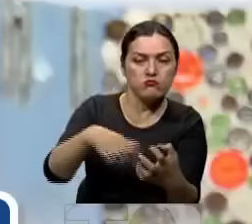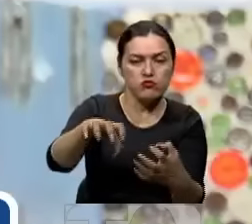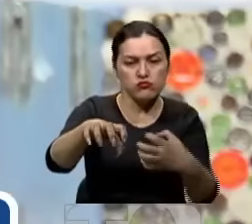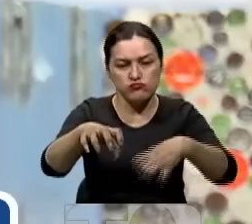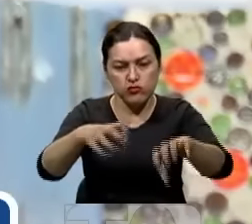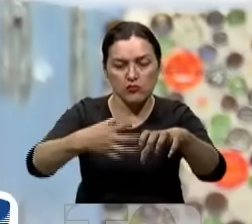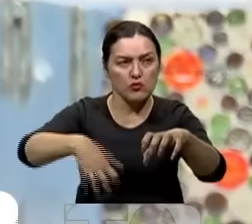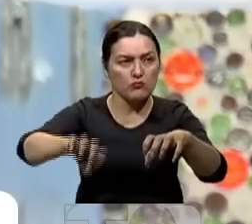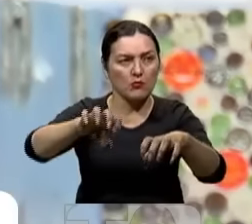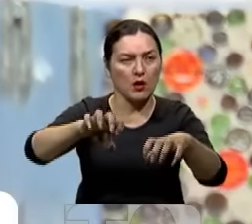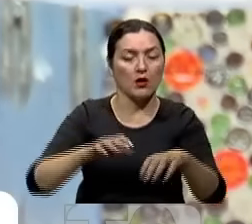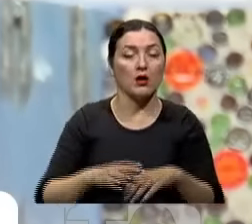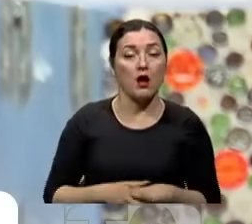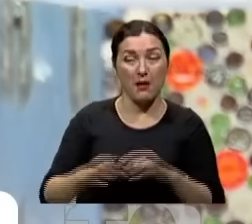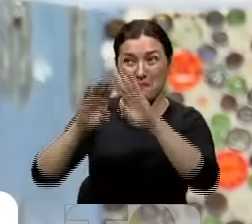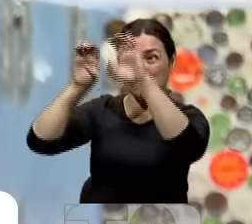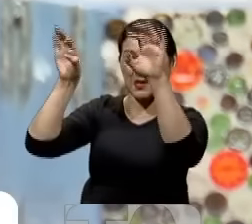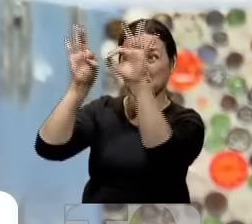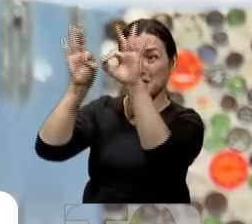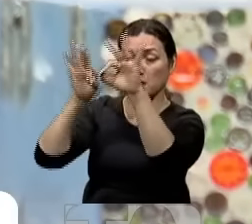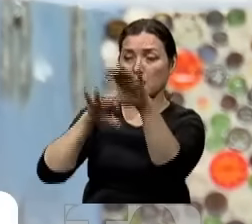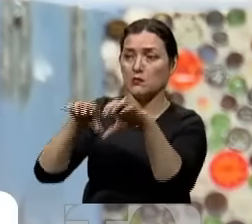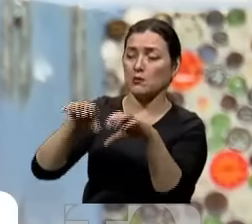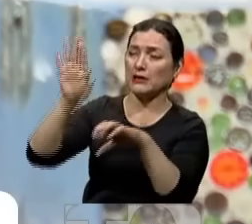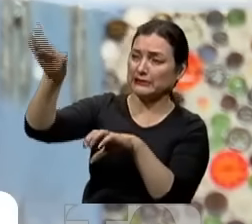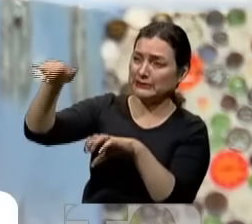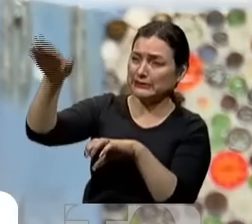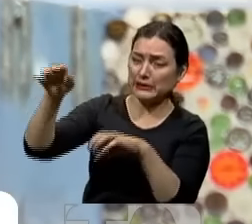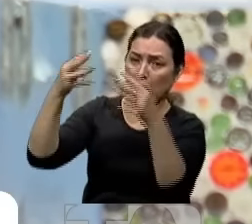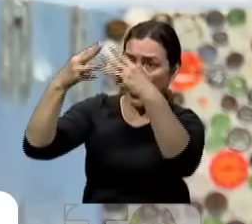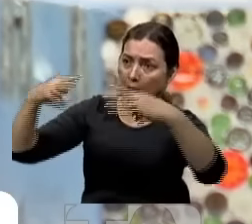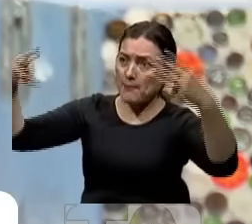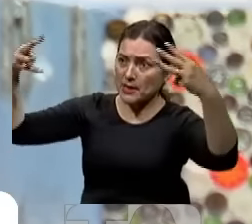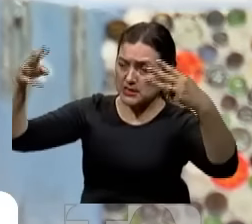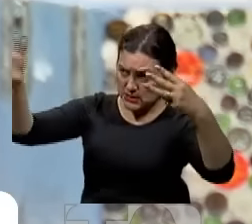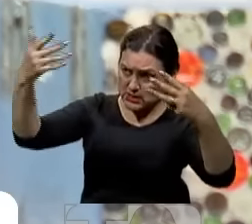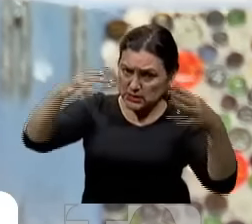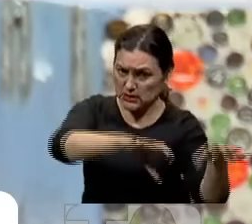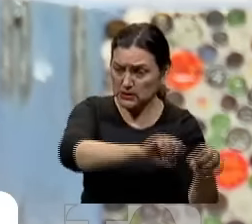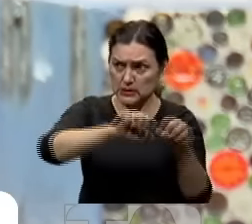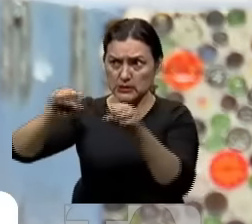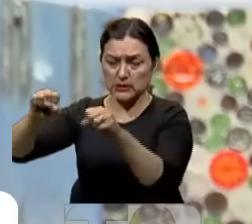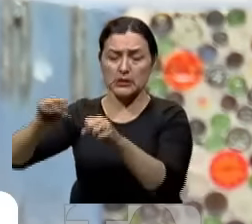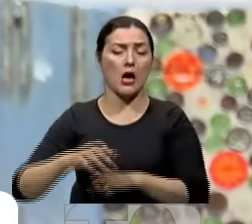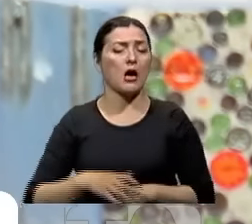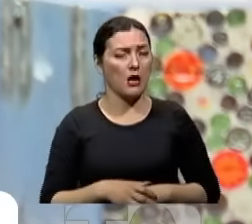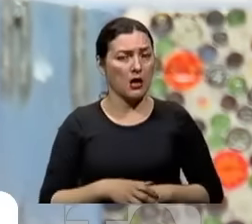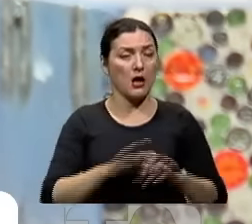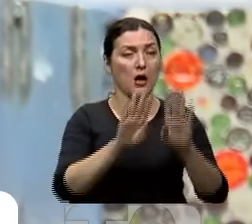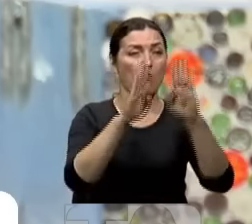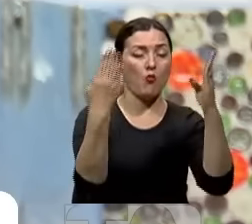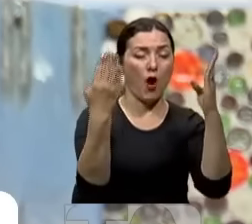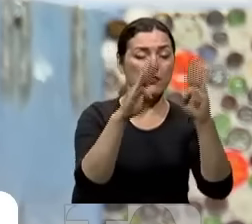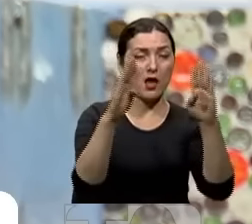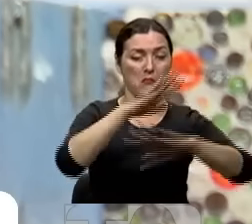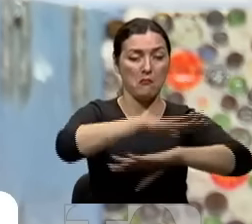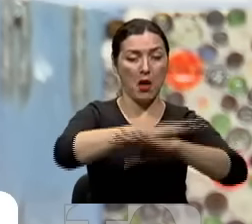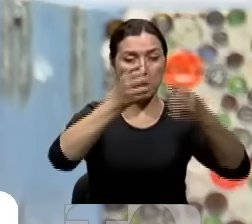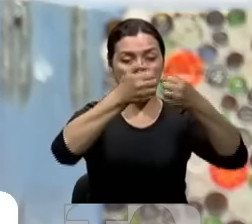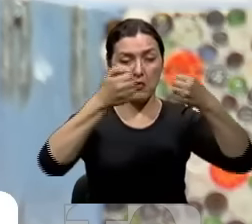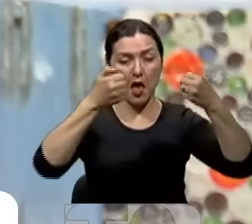área. Se han coordinado con la empresa eléctrica para la remoción de los cables, se ha derrocado puertas, ventanas y ahorita estamos en el tema